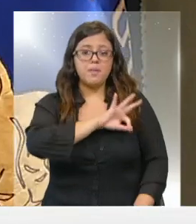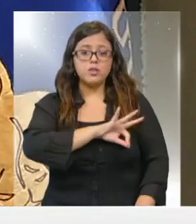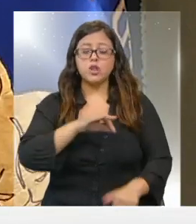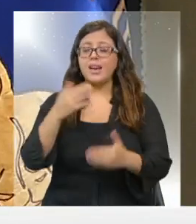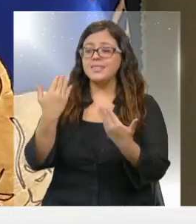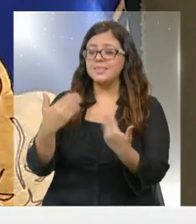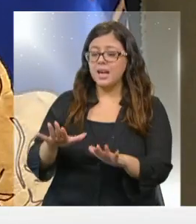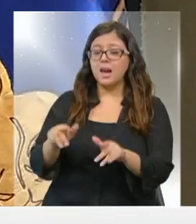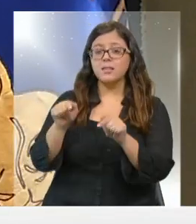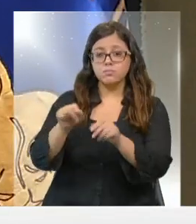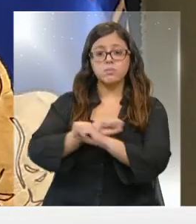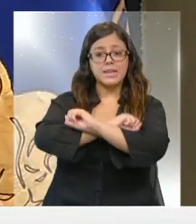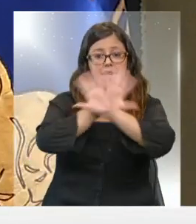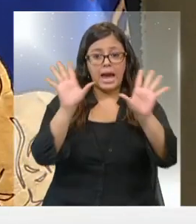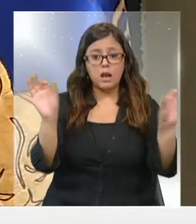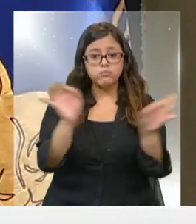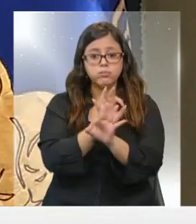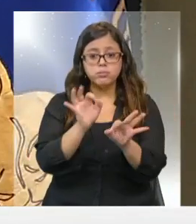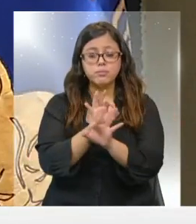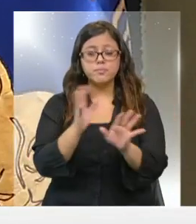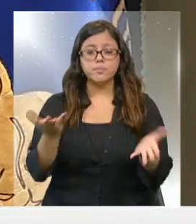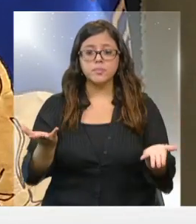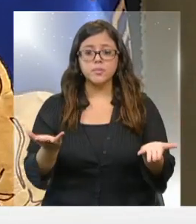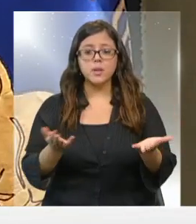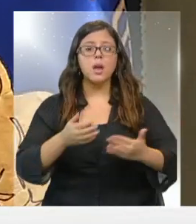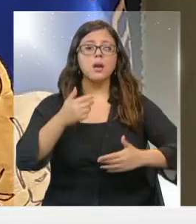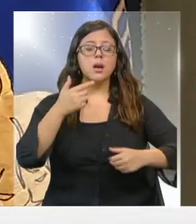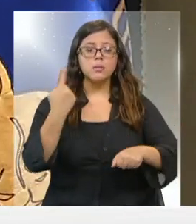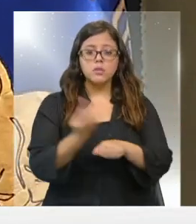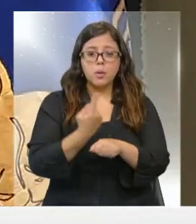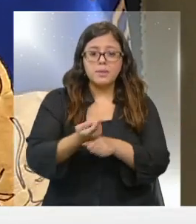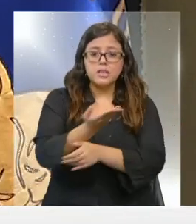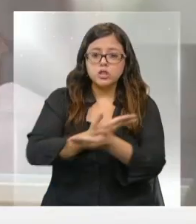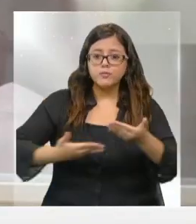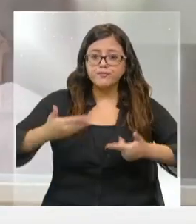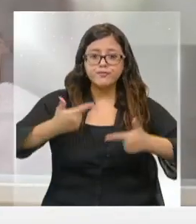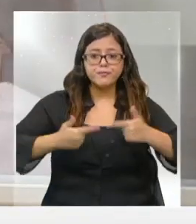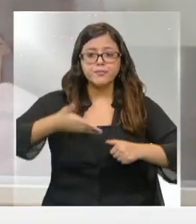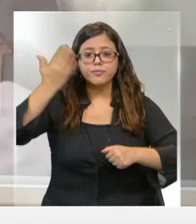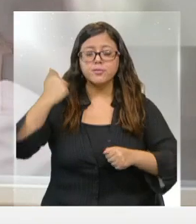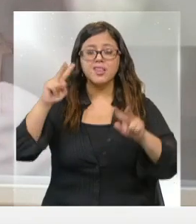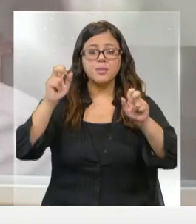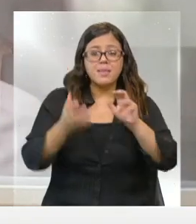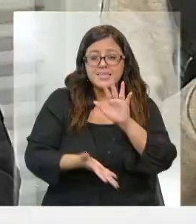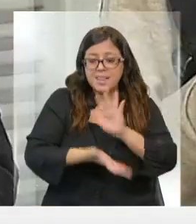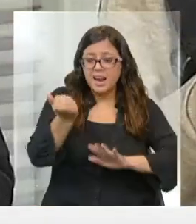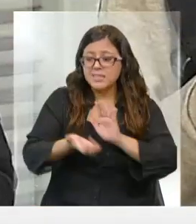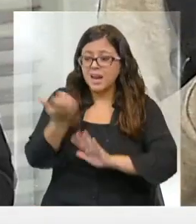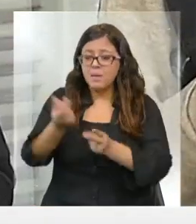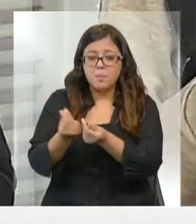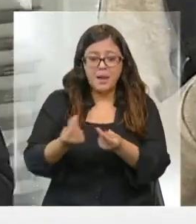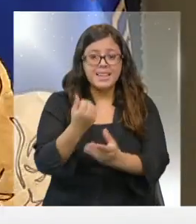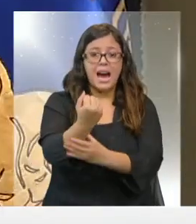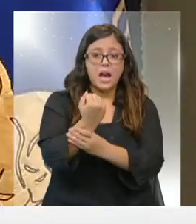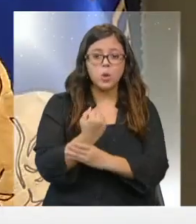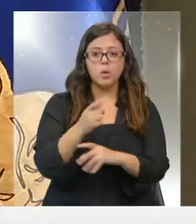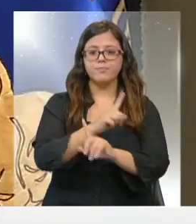ya hemos dejado bastante claro, y ha quedado bastante claro en las discusiones anteriores, que los retiros no son ninguna ayuda, que